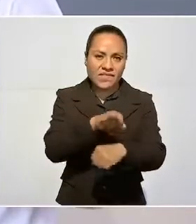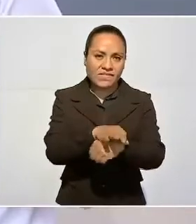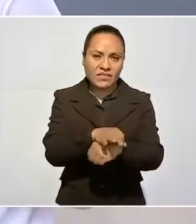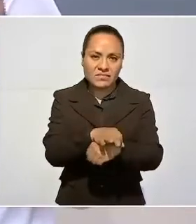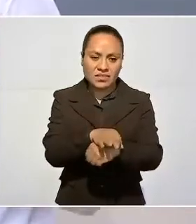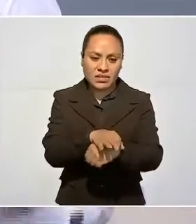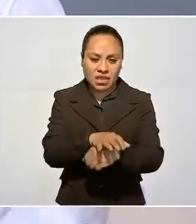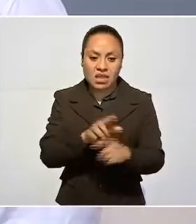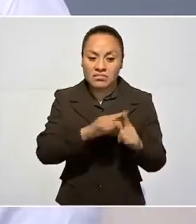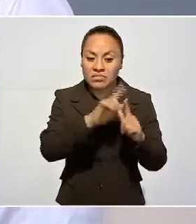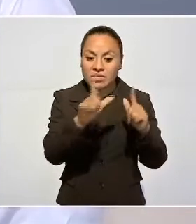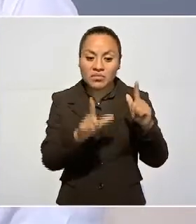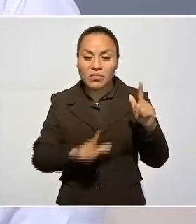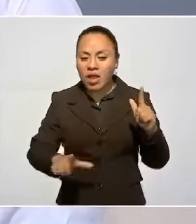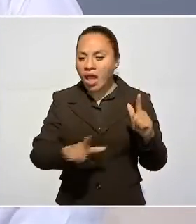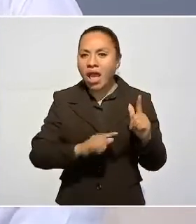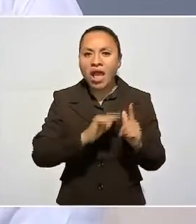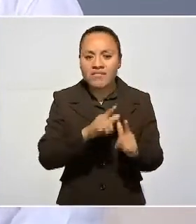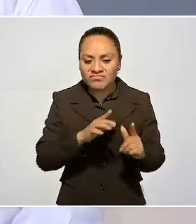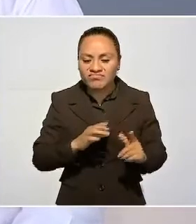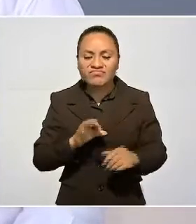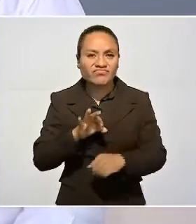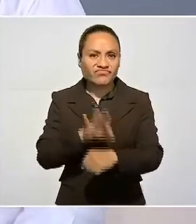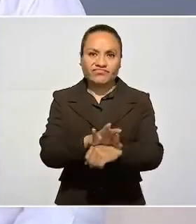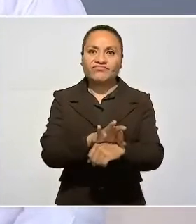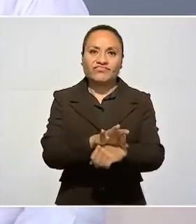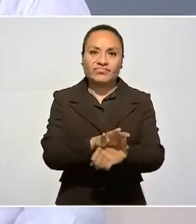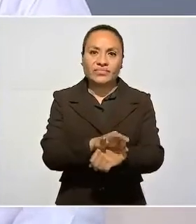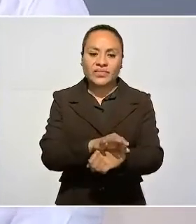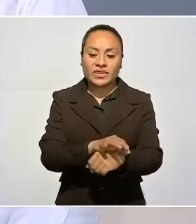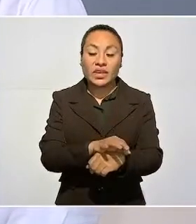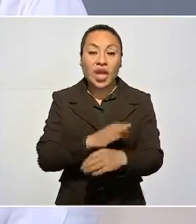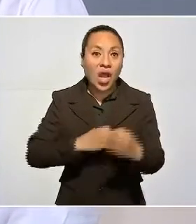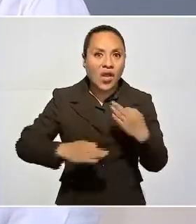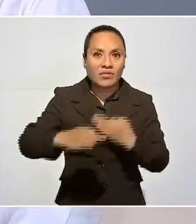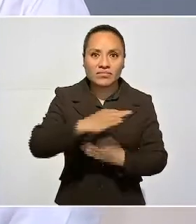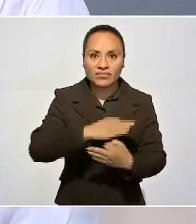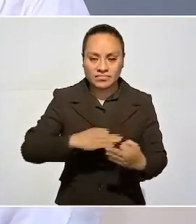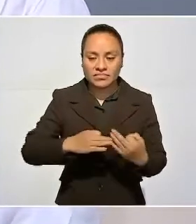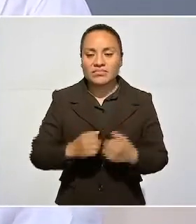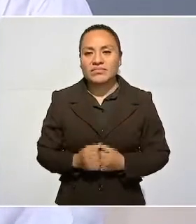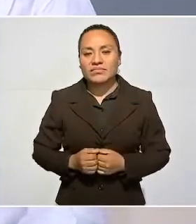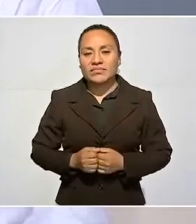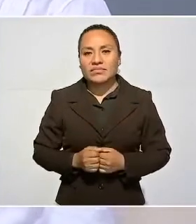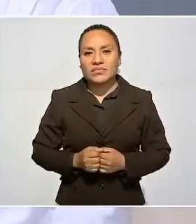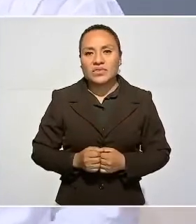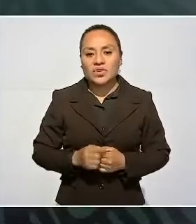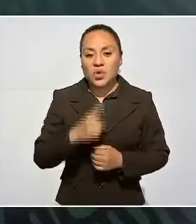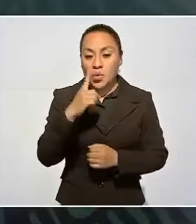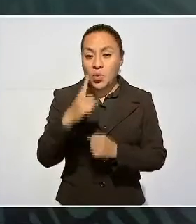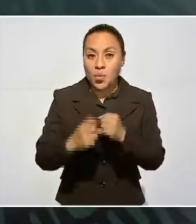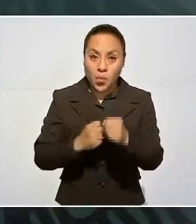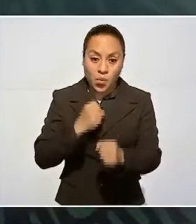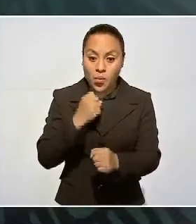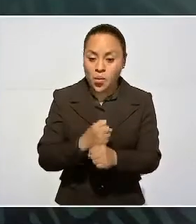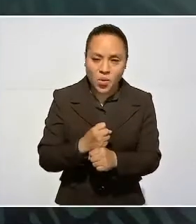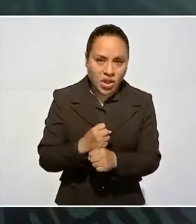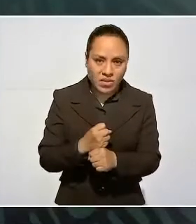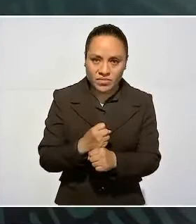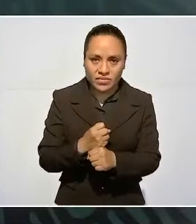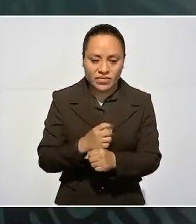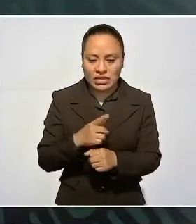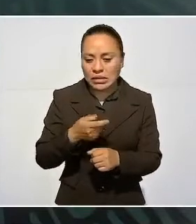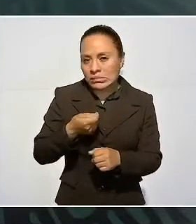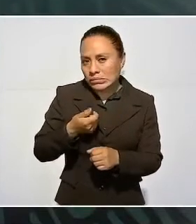de la República y el interés nacional. A poco más de un año de que